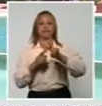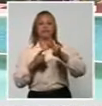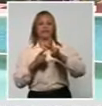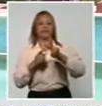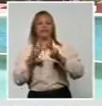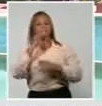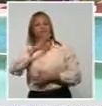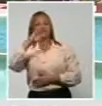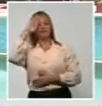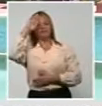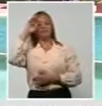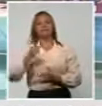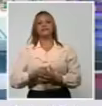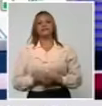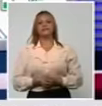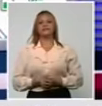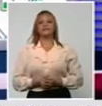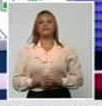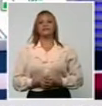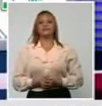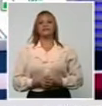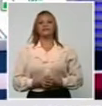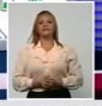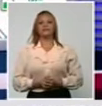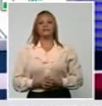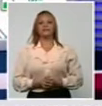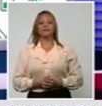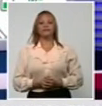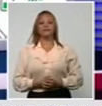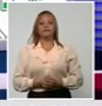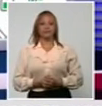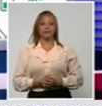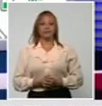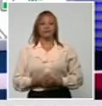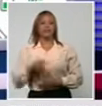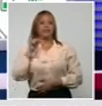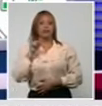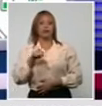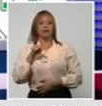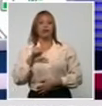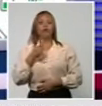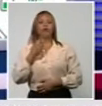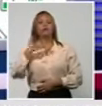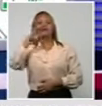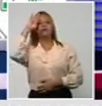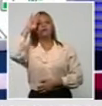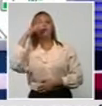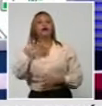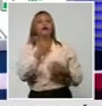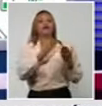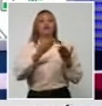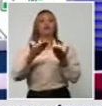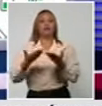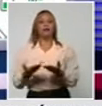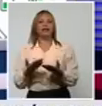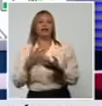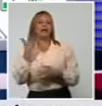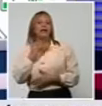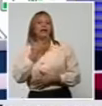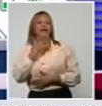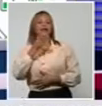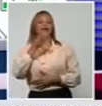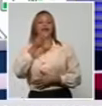de la Televisión Cubana. Bueno, y hoy nuestro país rinde homenaje al líder histórico de la